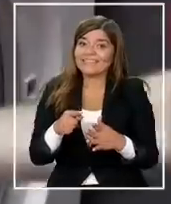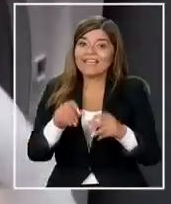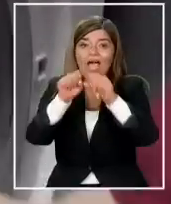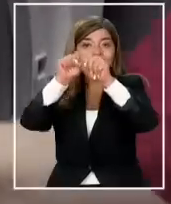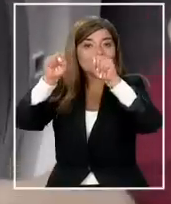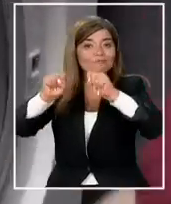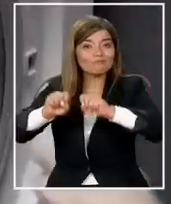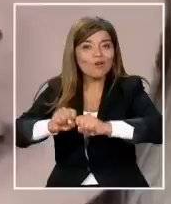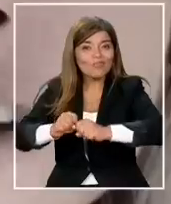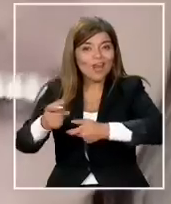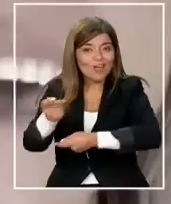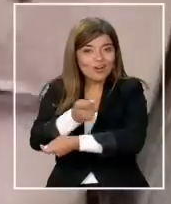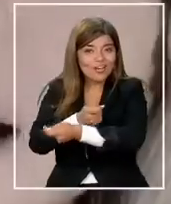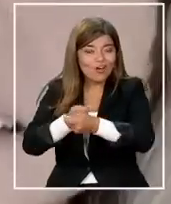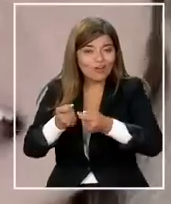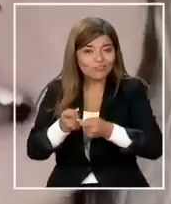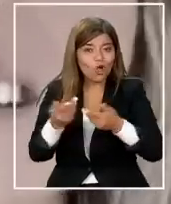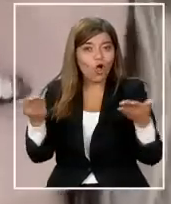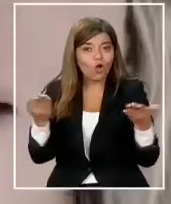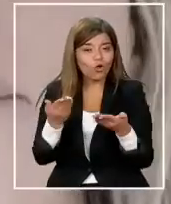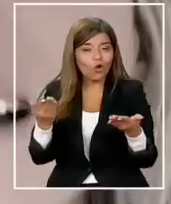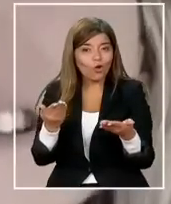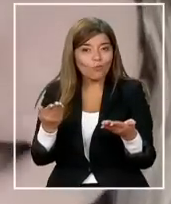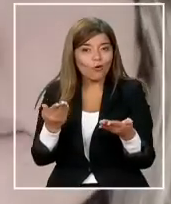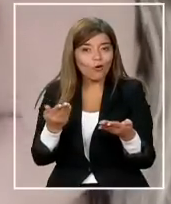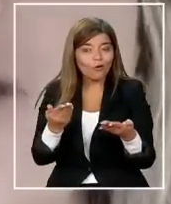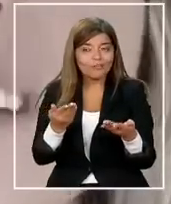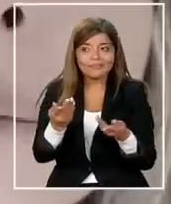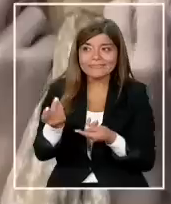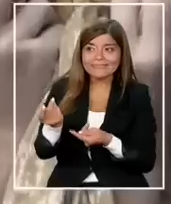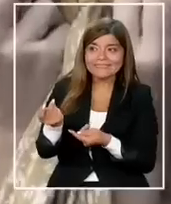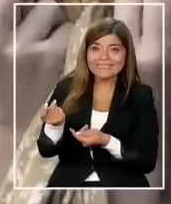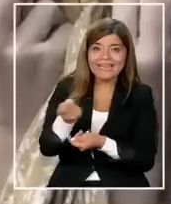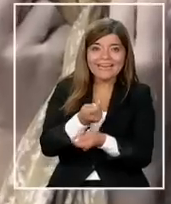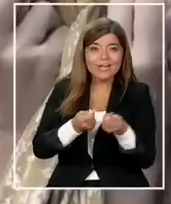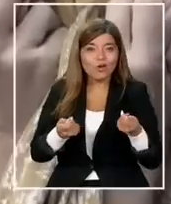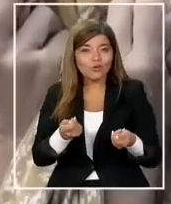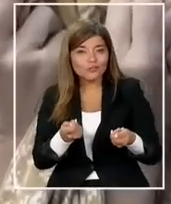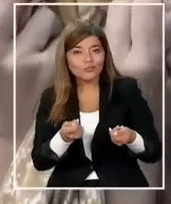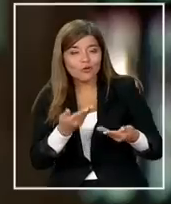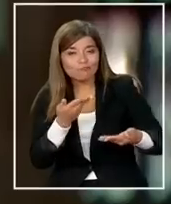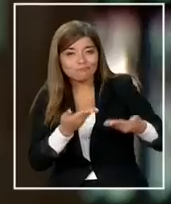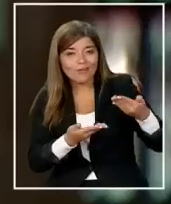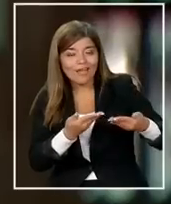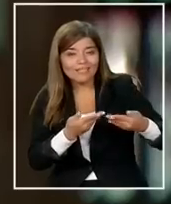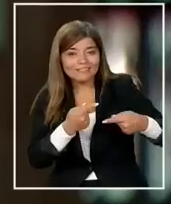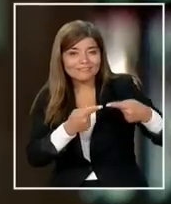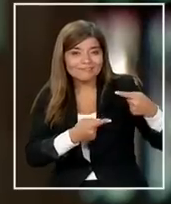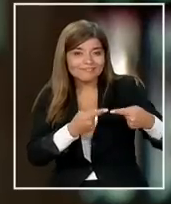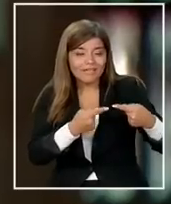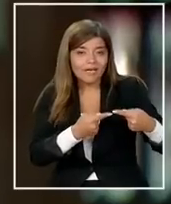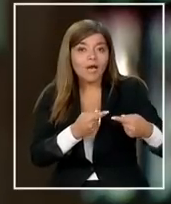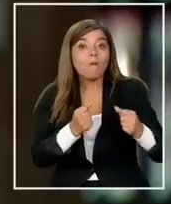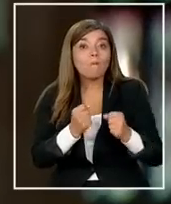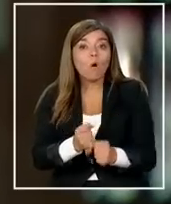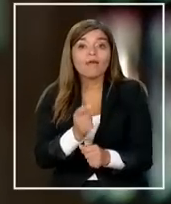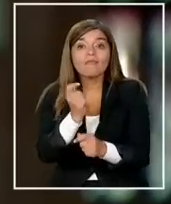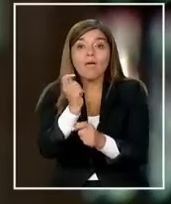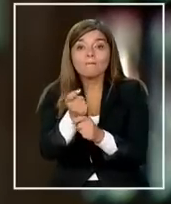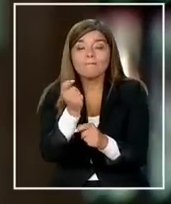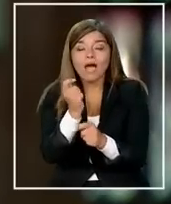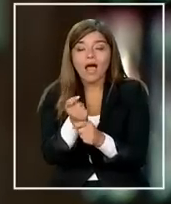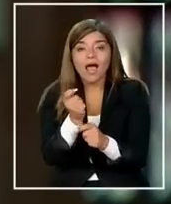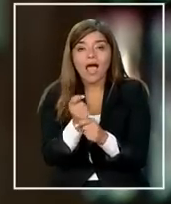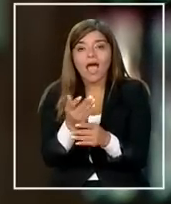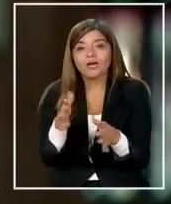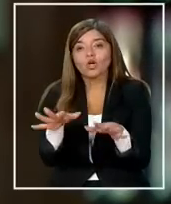modelo de negocios es cómo determinar cuándo es canje y cuándo es un negocio. Se le puede pagar con